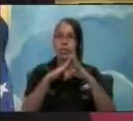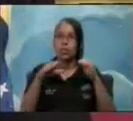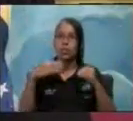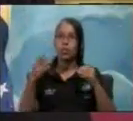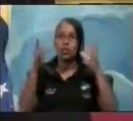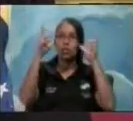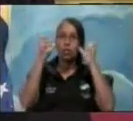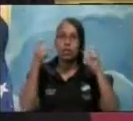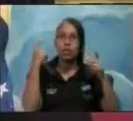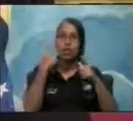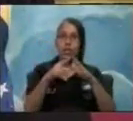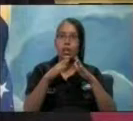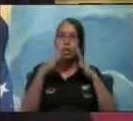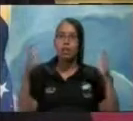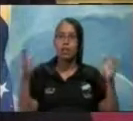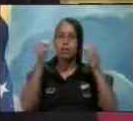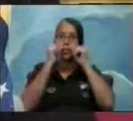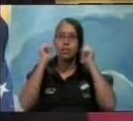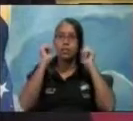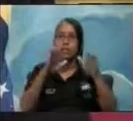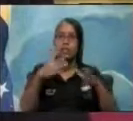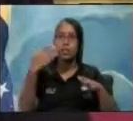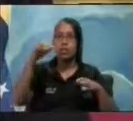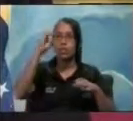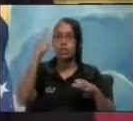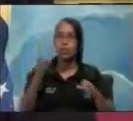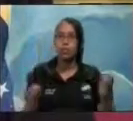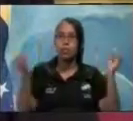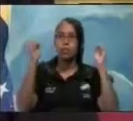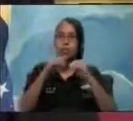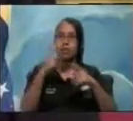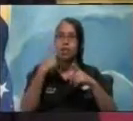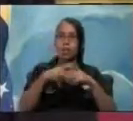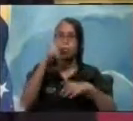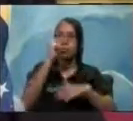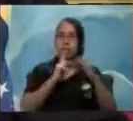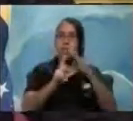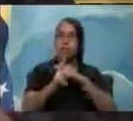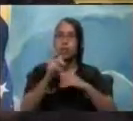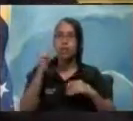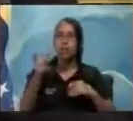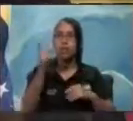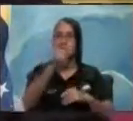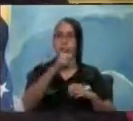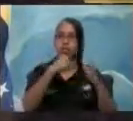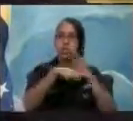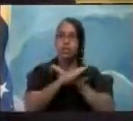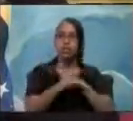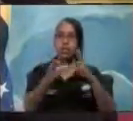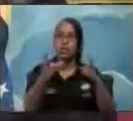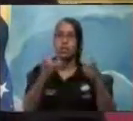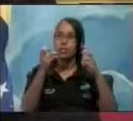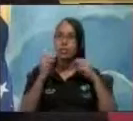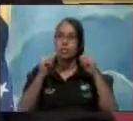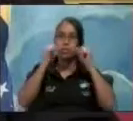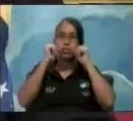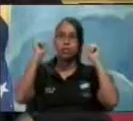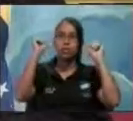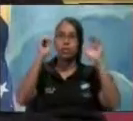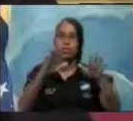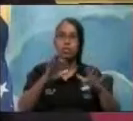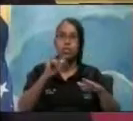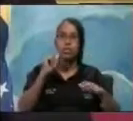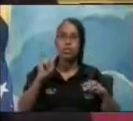oyeron aquellas grandes bendiciones que Dios le ponía a aquel profeta, la gente recibía bendición.